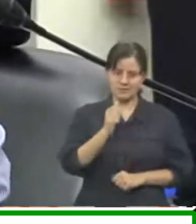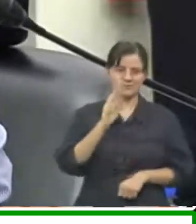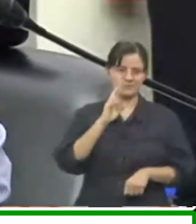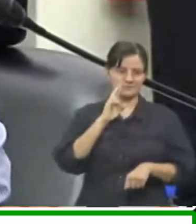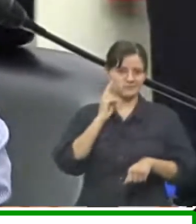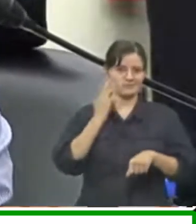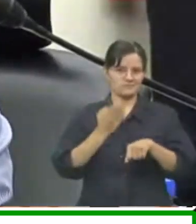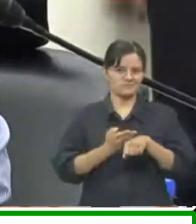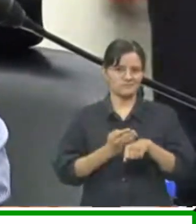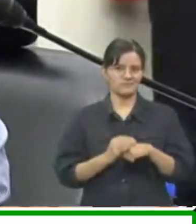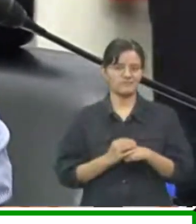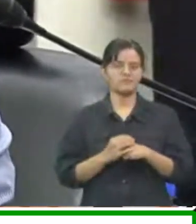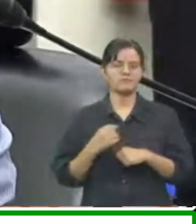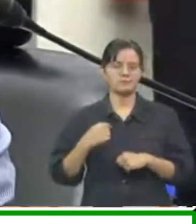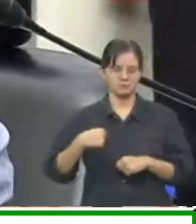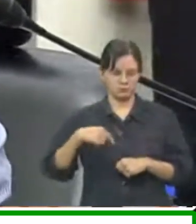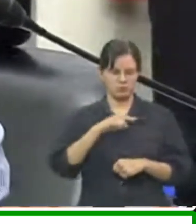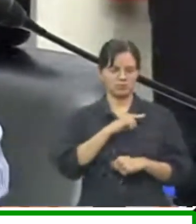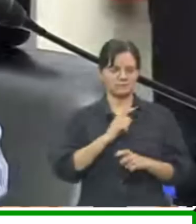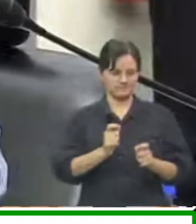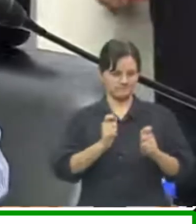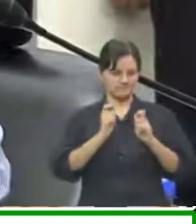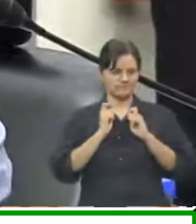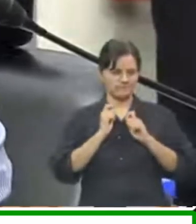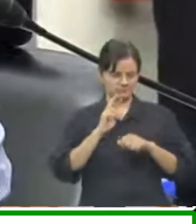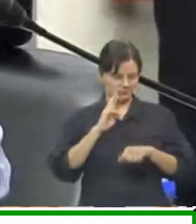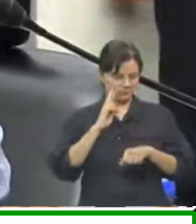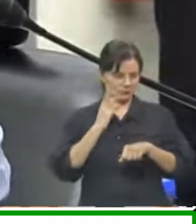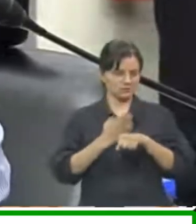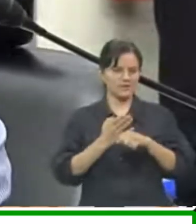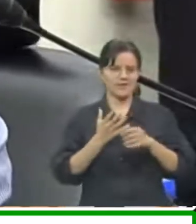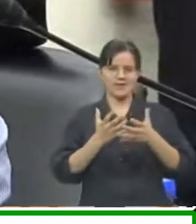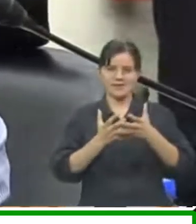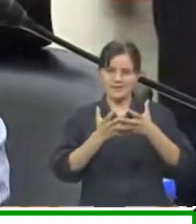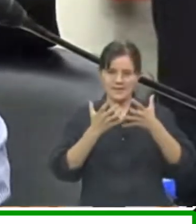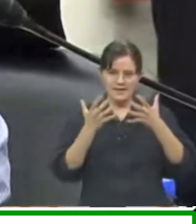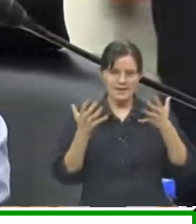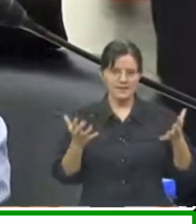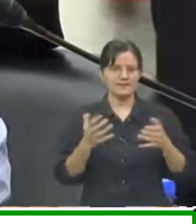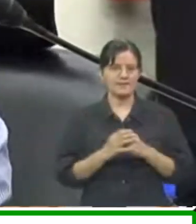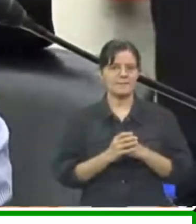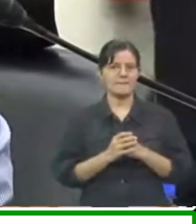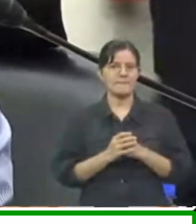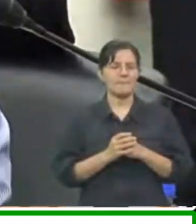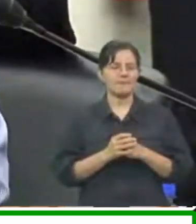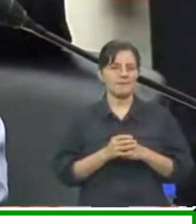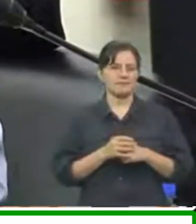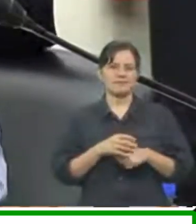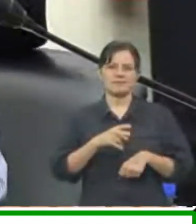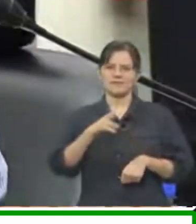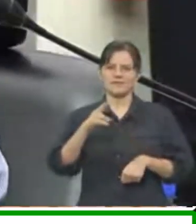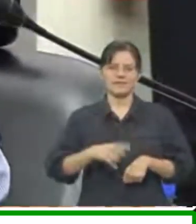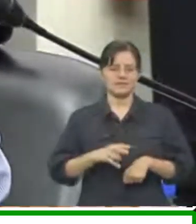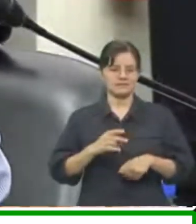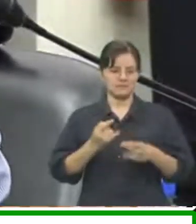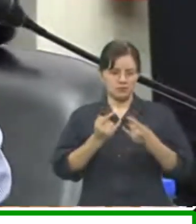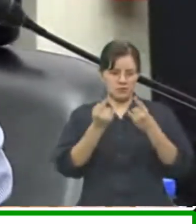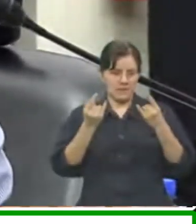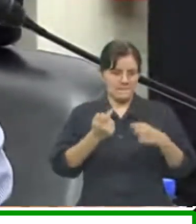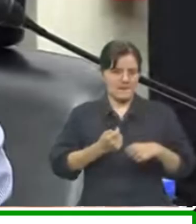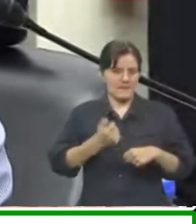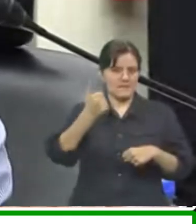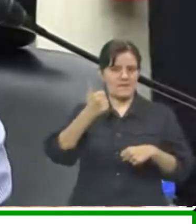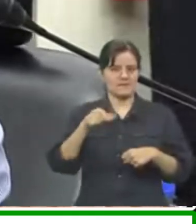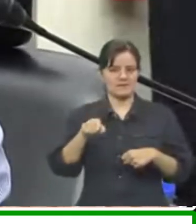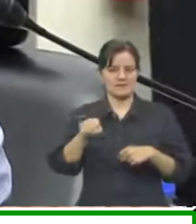y nosotros vamos a asumir la responsabilidad grande, histórica, gigantesca que nos dio el